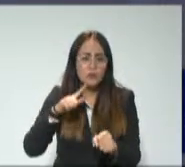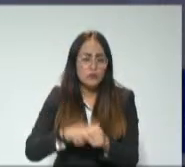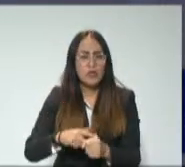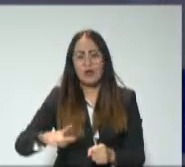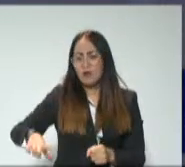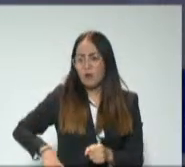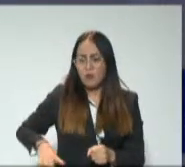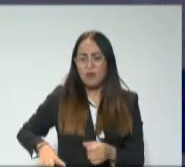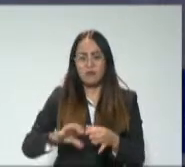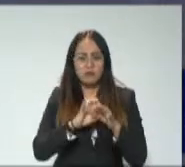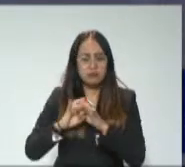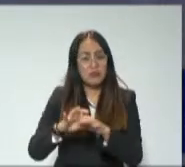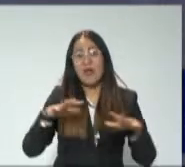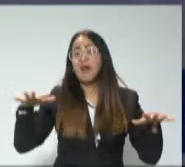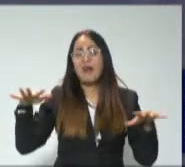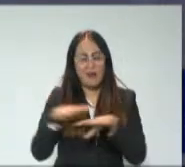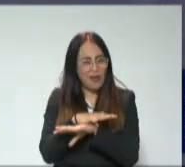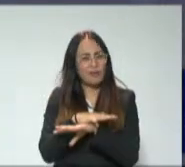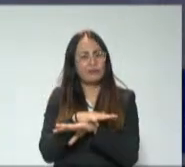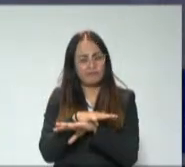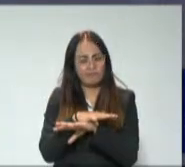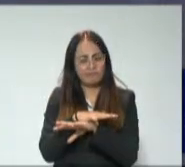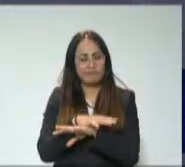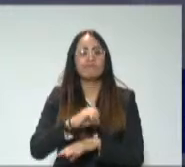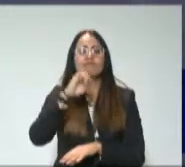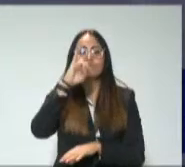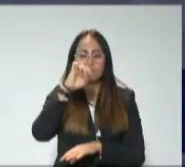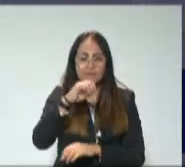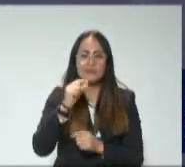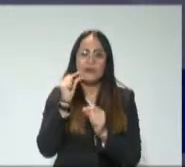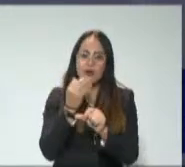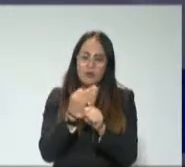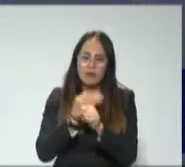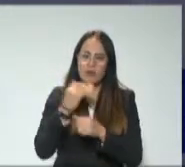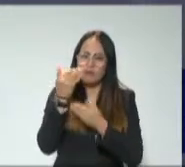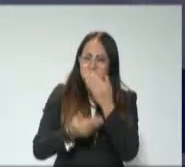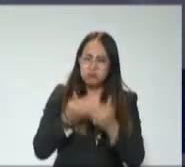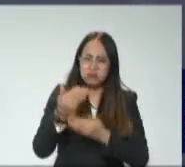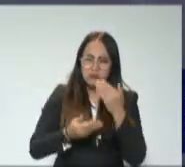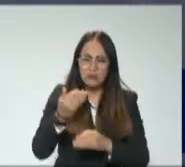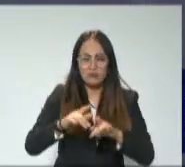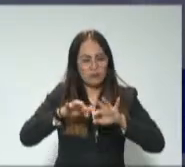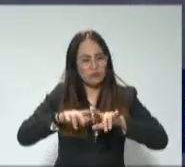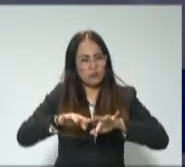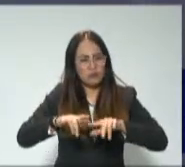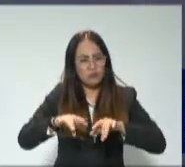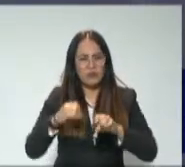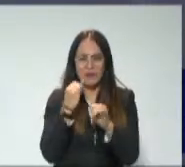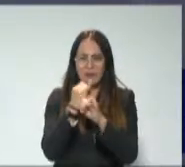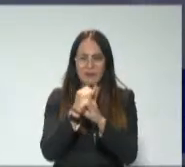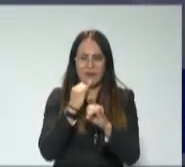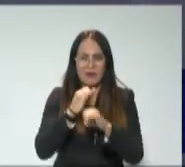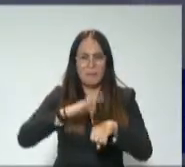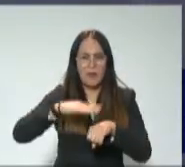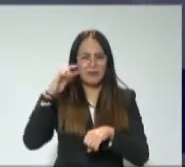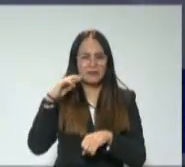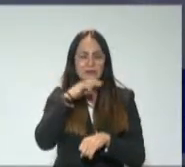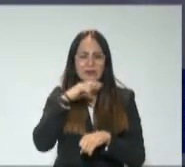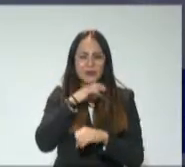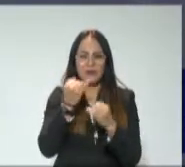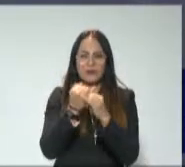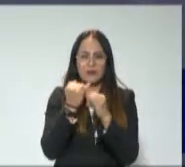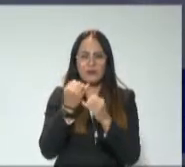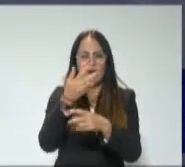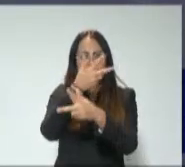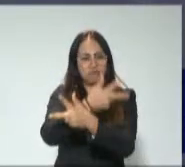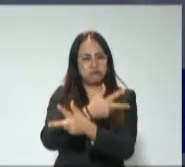gubernamentales trayendo consigo la aceleración de los procesos de digitalización y virtualización de